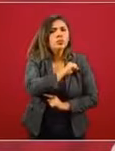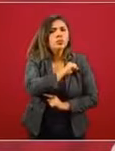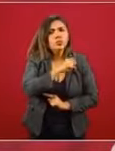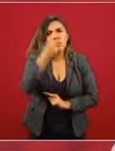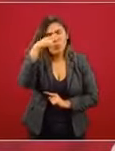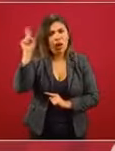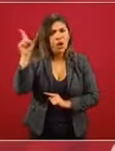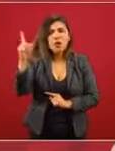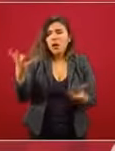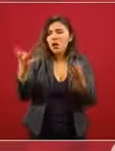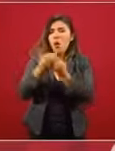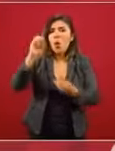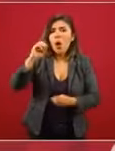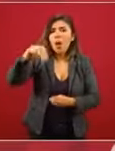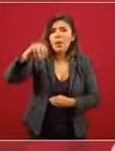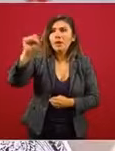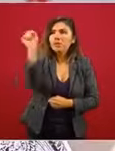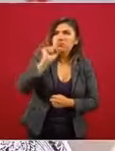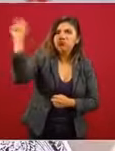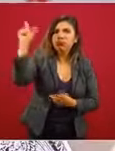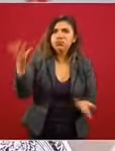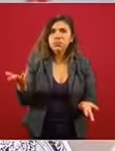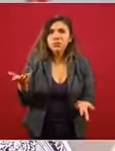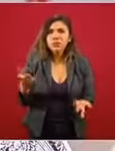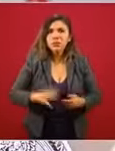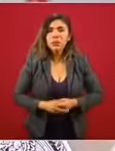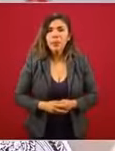la Organización Mundial de la Salud.